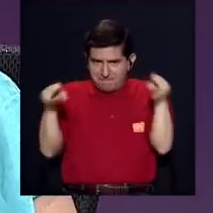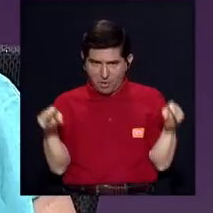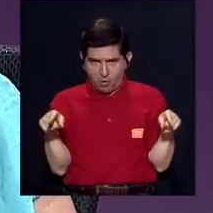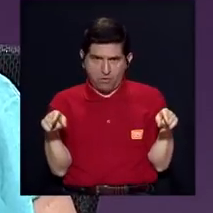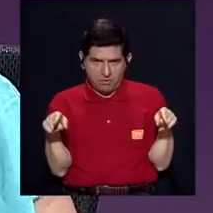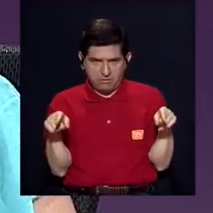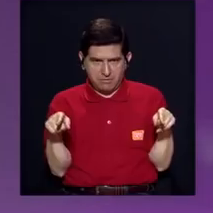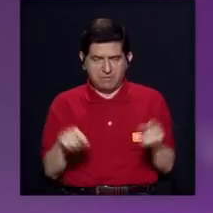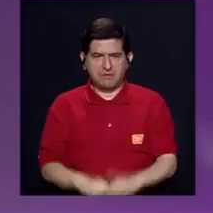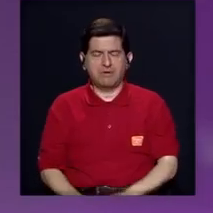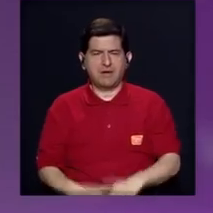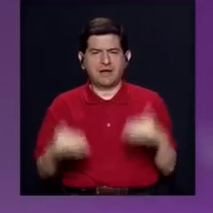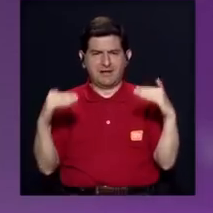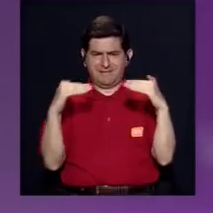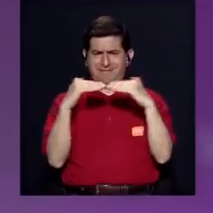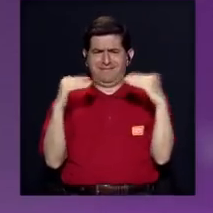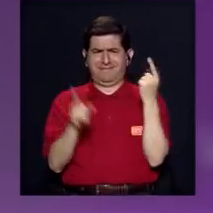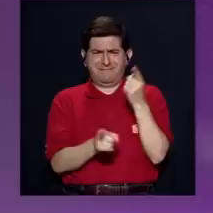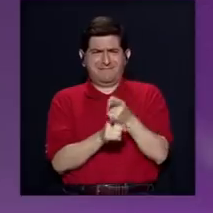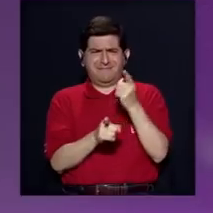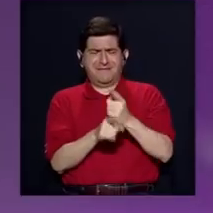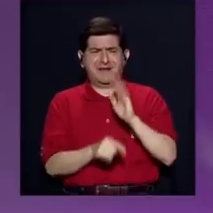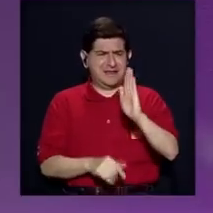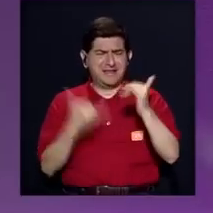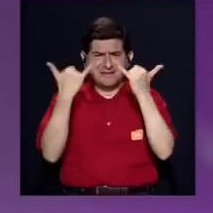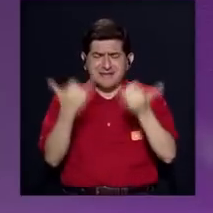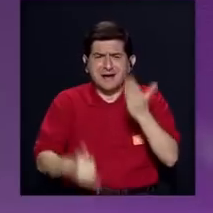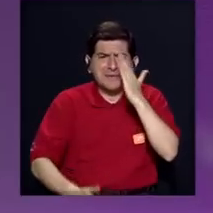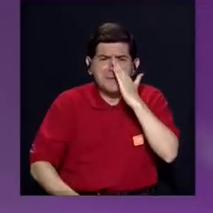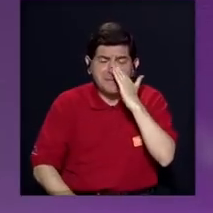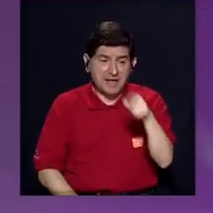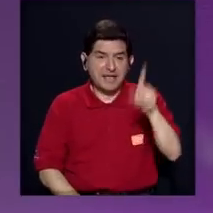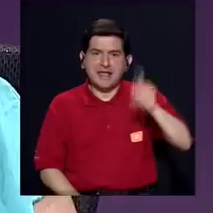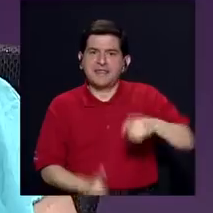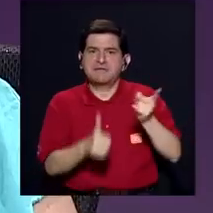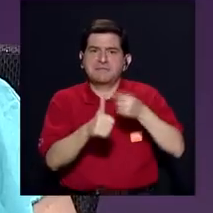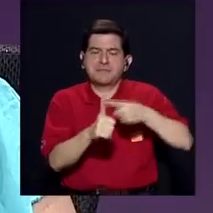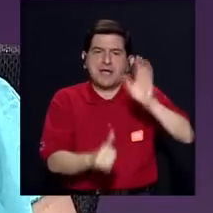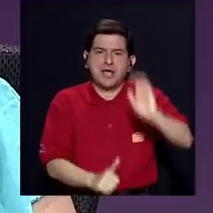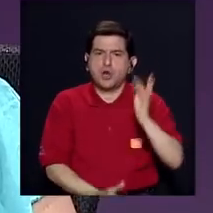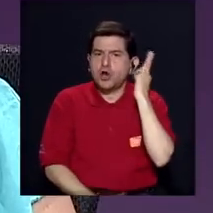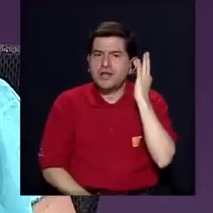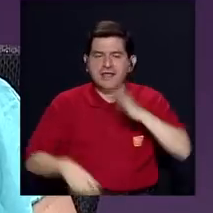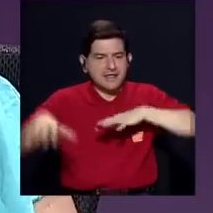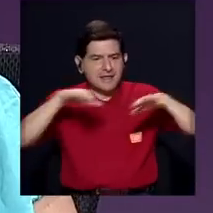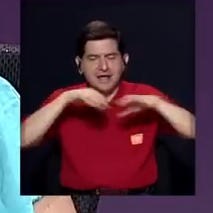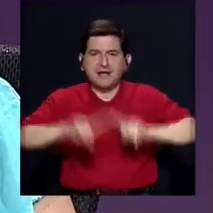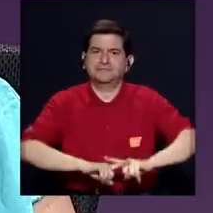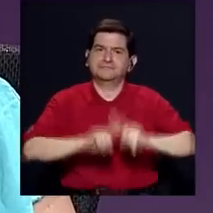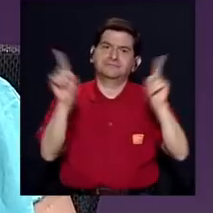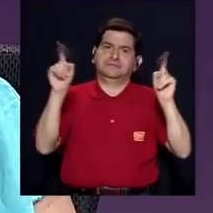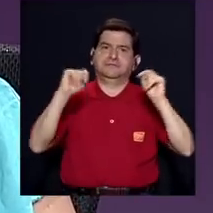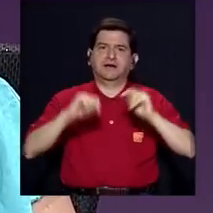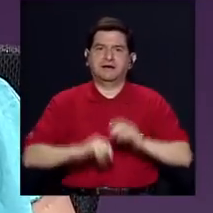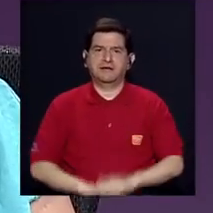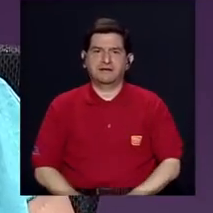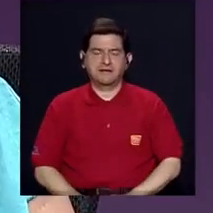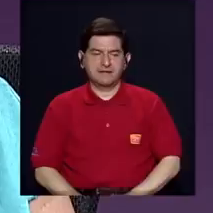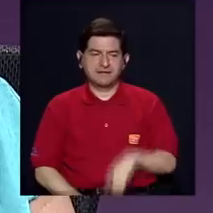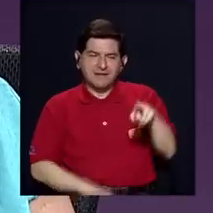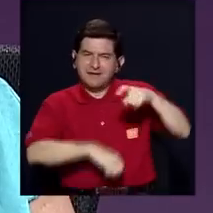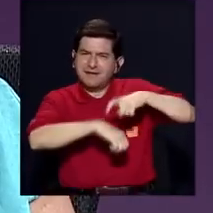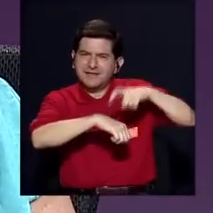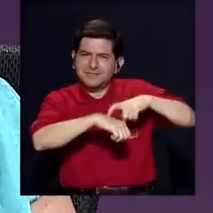a la altura para ser madre verdad porque debe ser niña y debe estar en sus actividades entonces ahí es